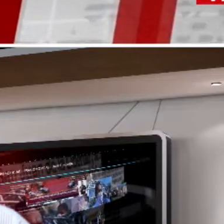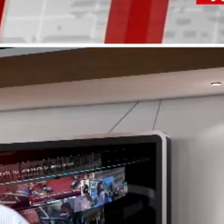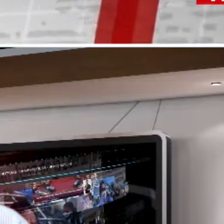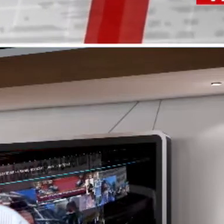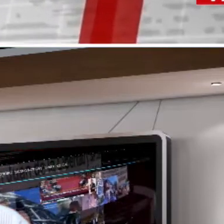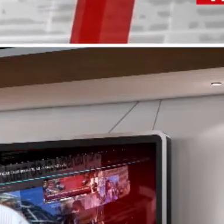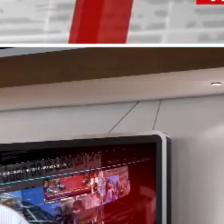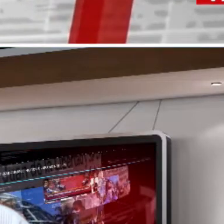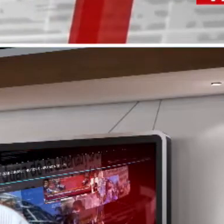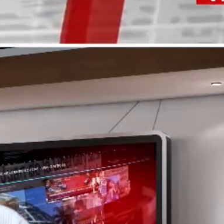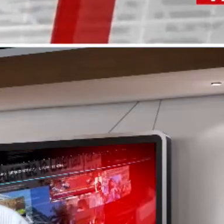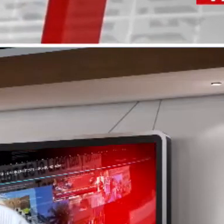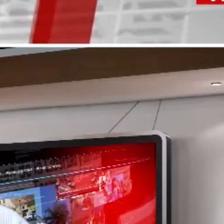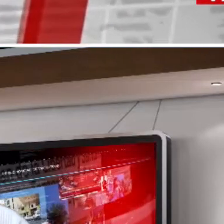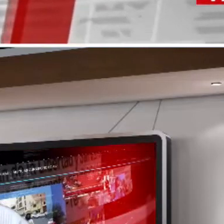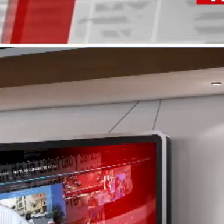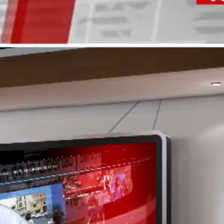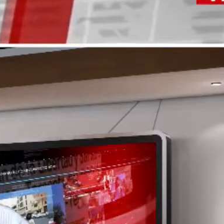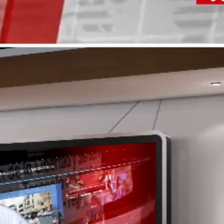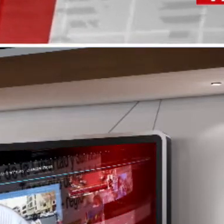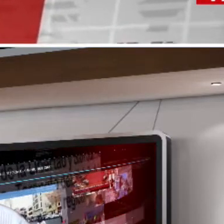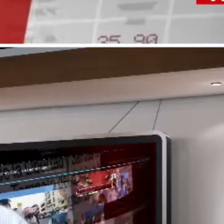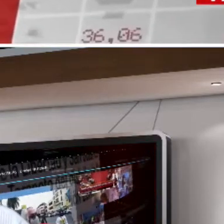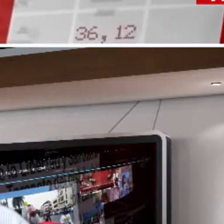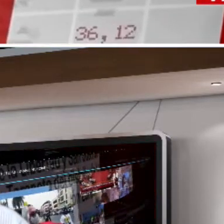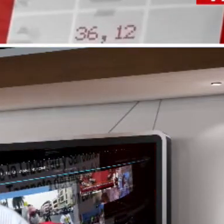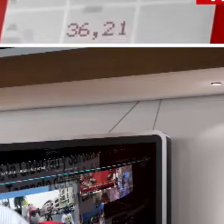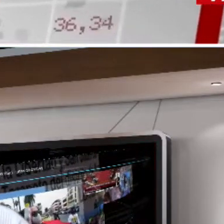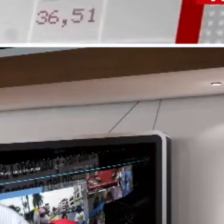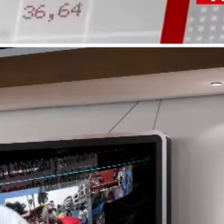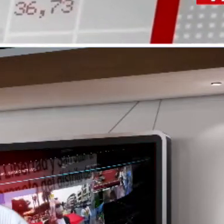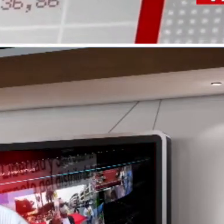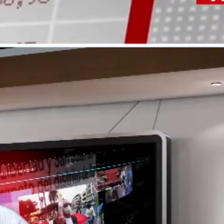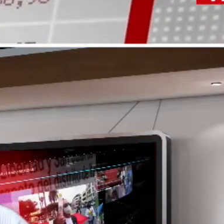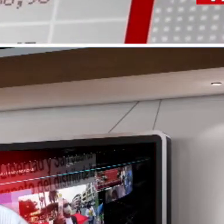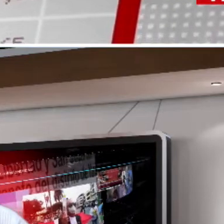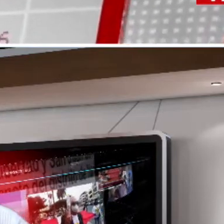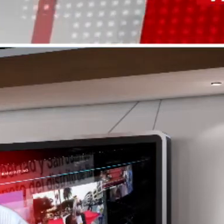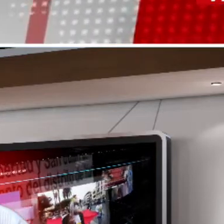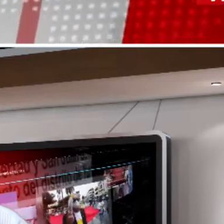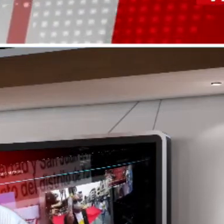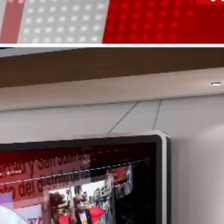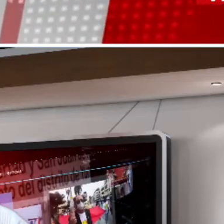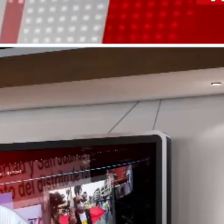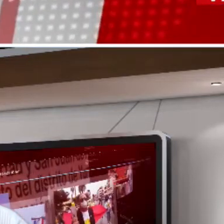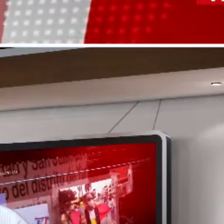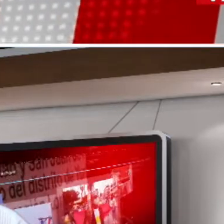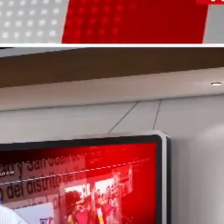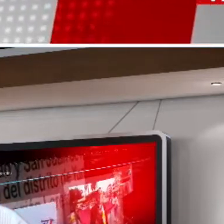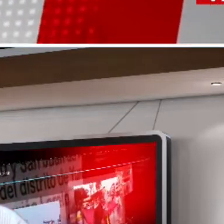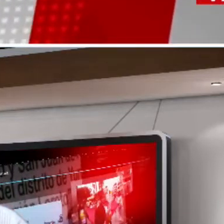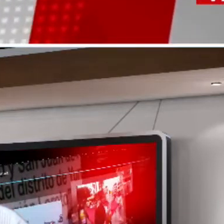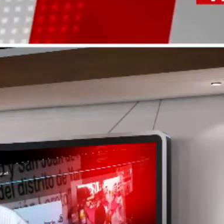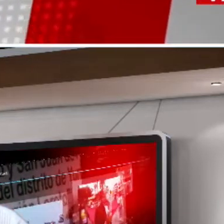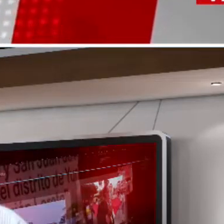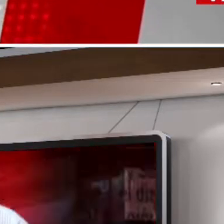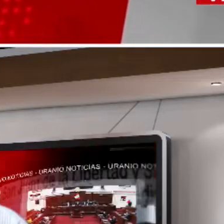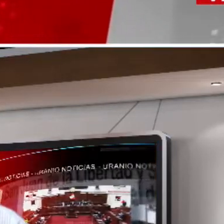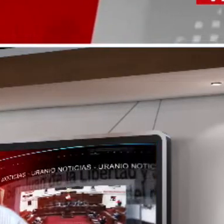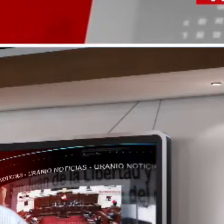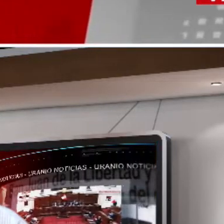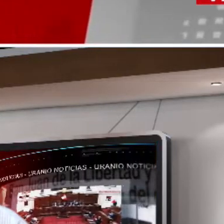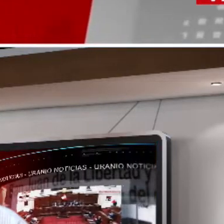soles. ¿Qué privilegio tiene este señor para hacerse millonario con terrenos que eran del Estado, no? Entonces, la reversión